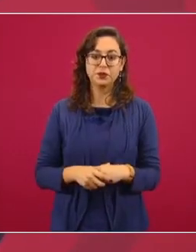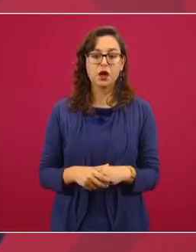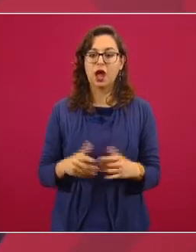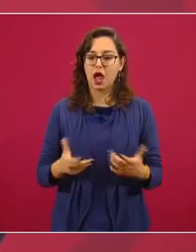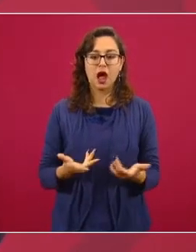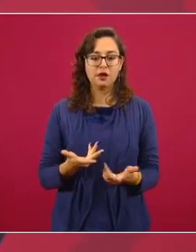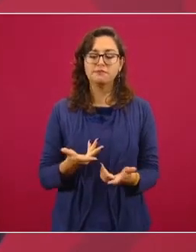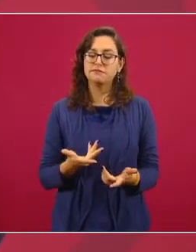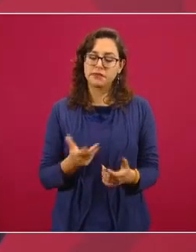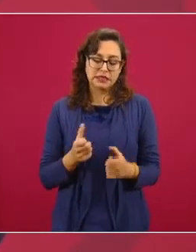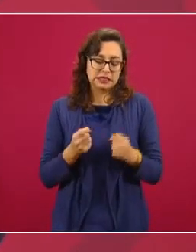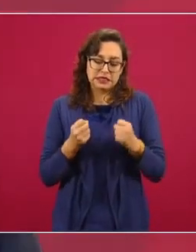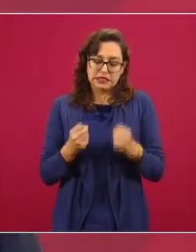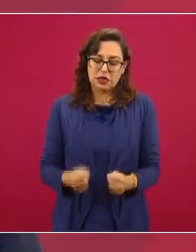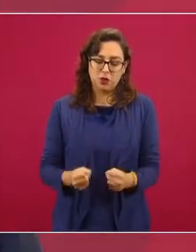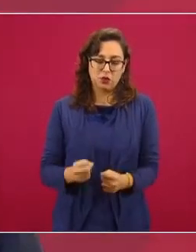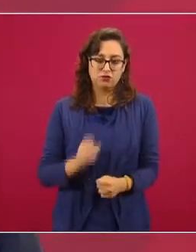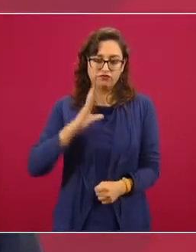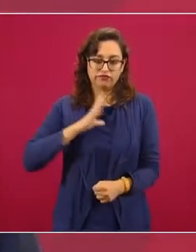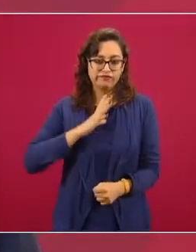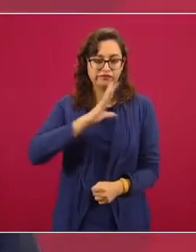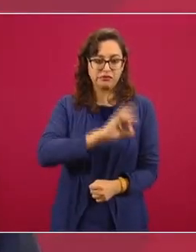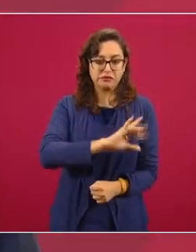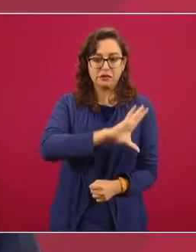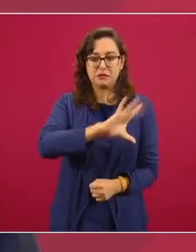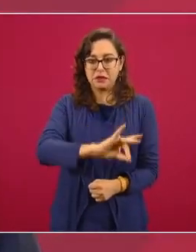ejecutores, operadores.